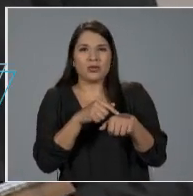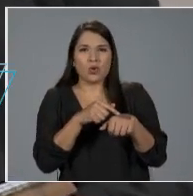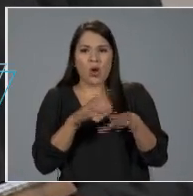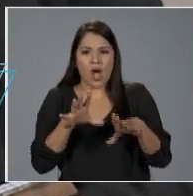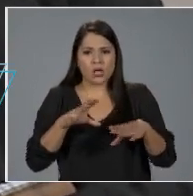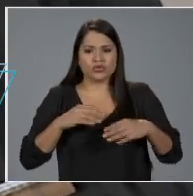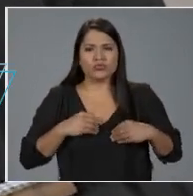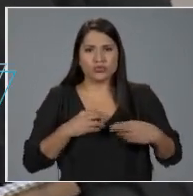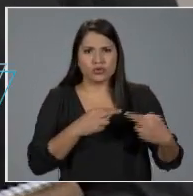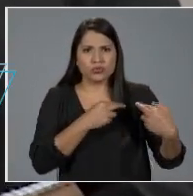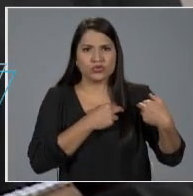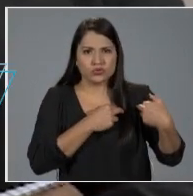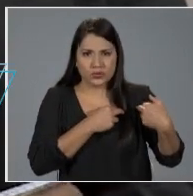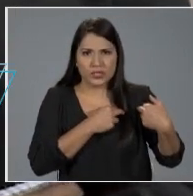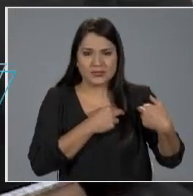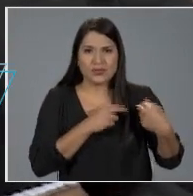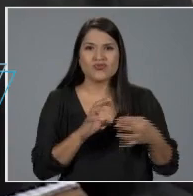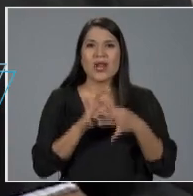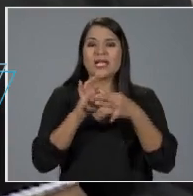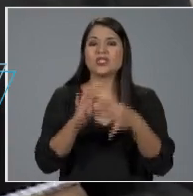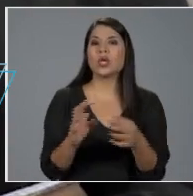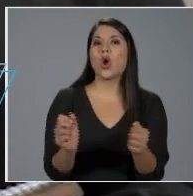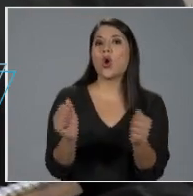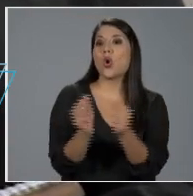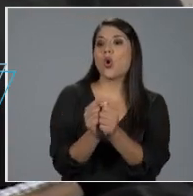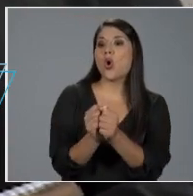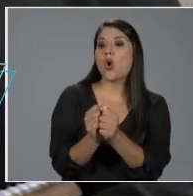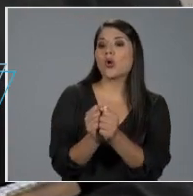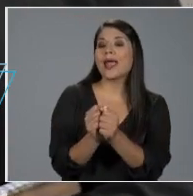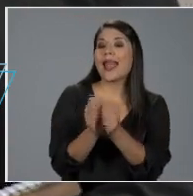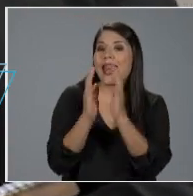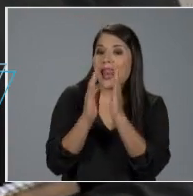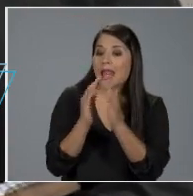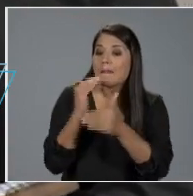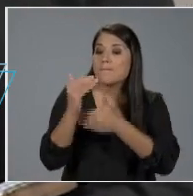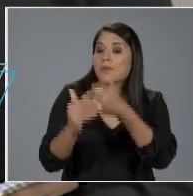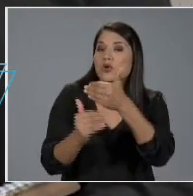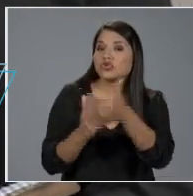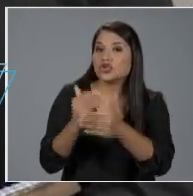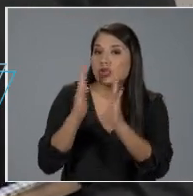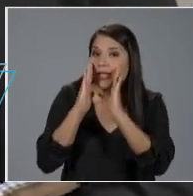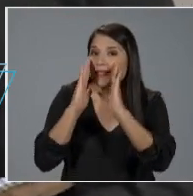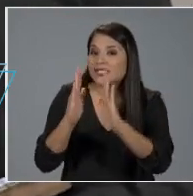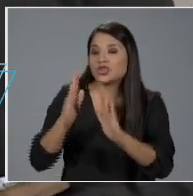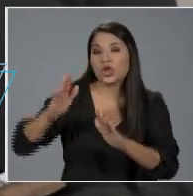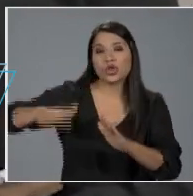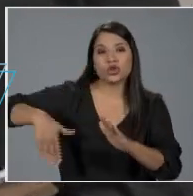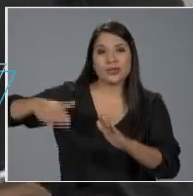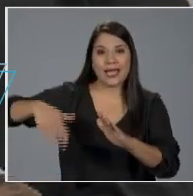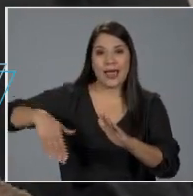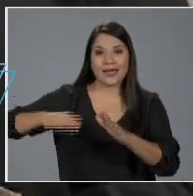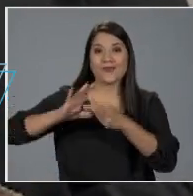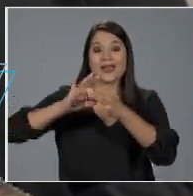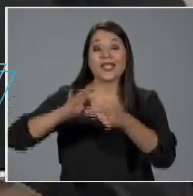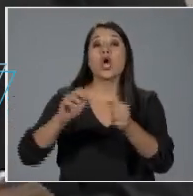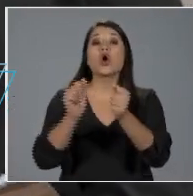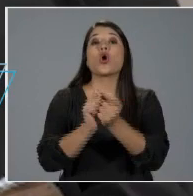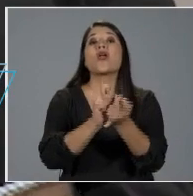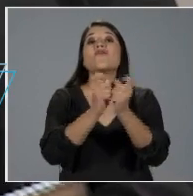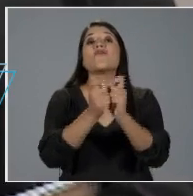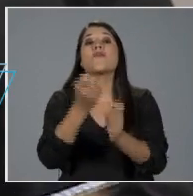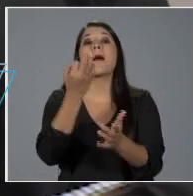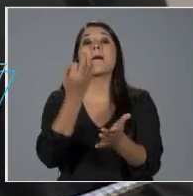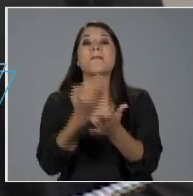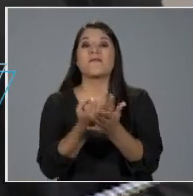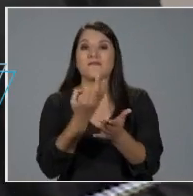culpa respecto al trámite tardío de esta reforma fiscal o esta discusión de la reforma fiscal. Me parece